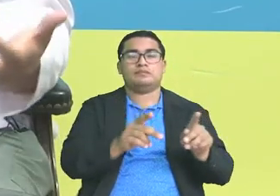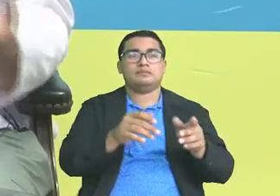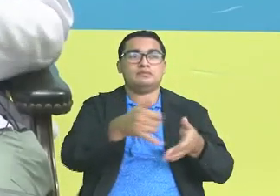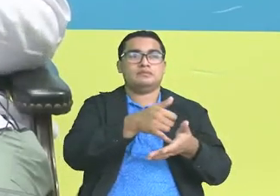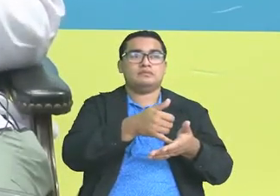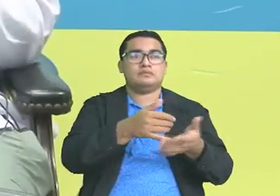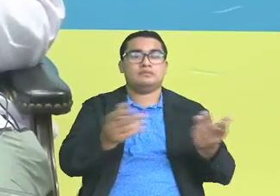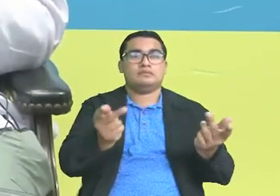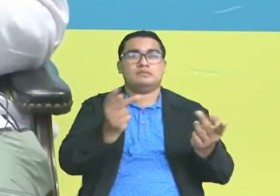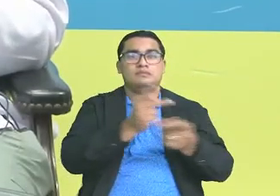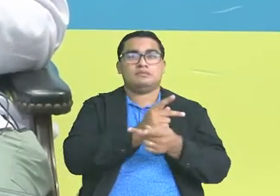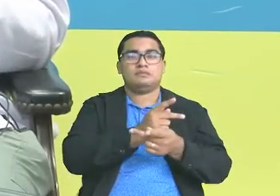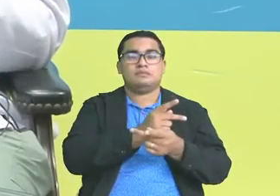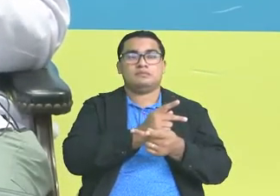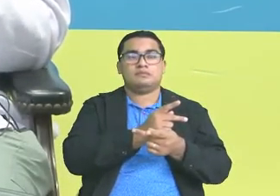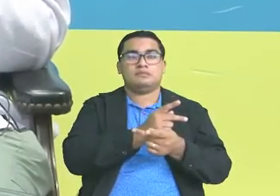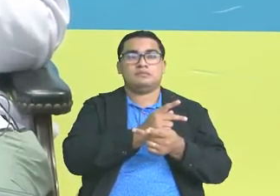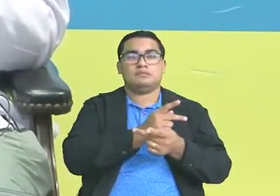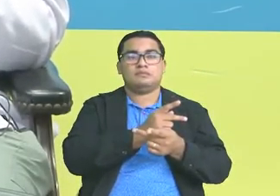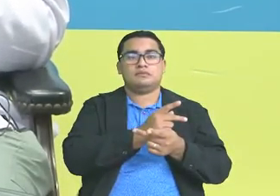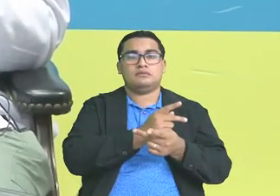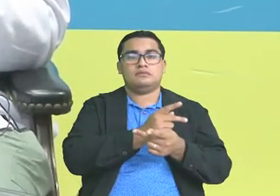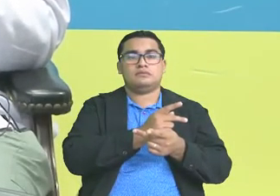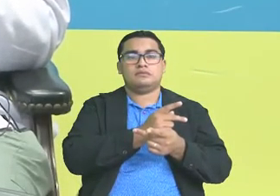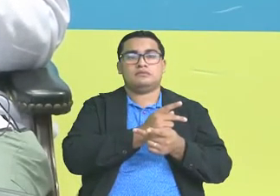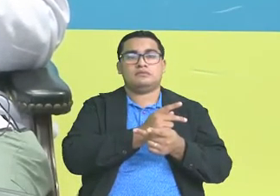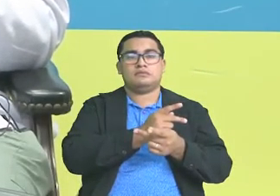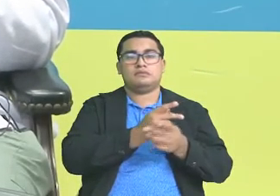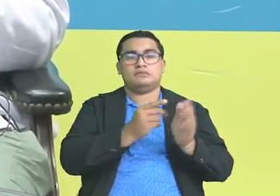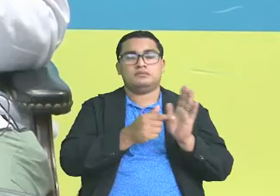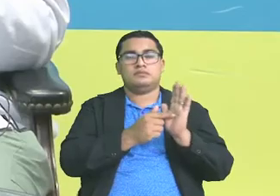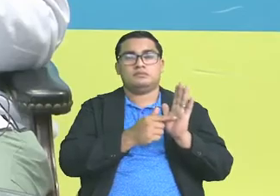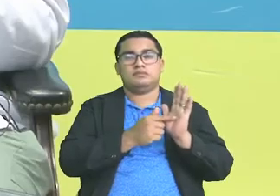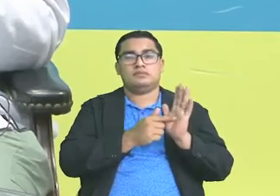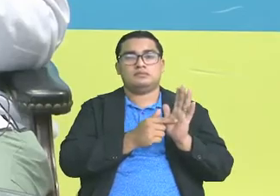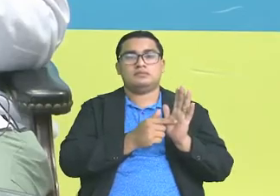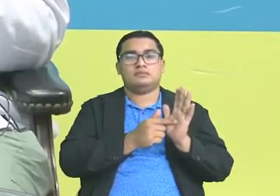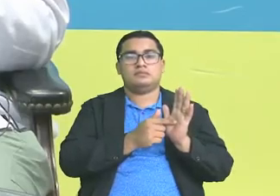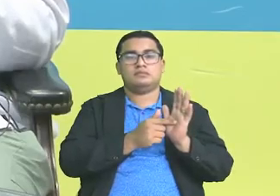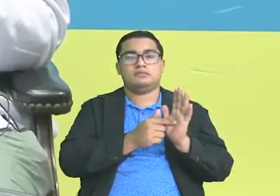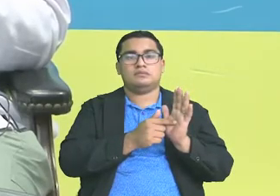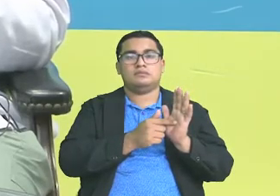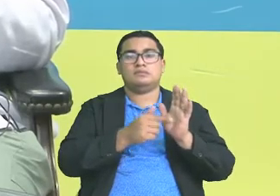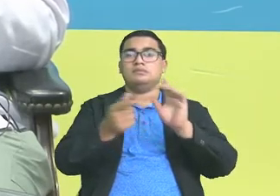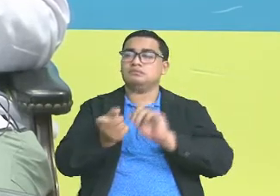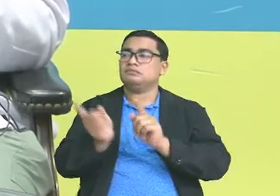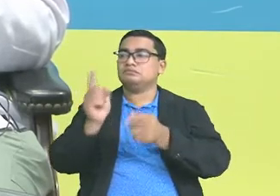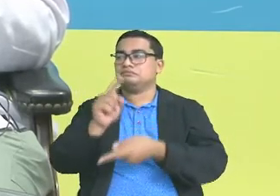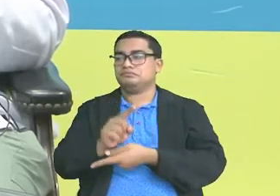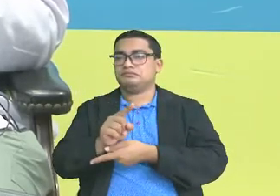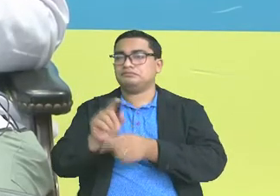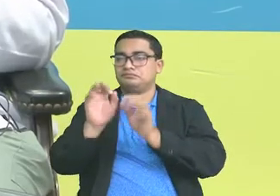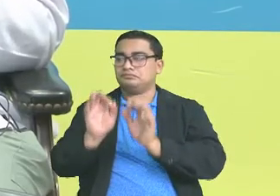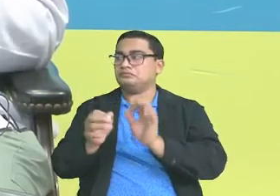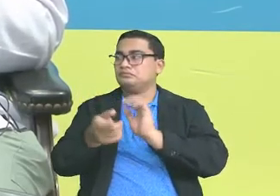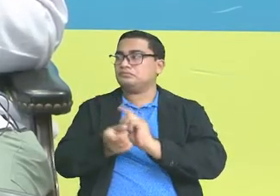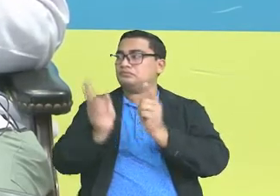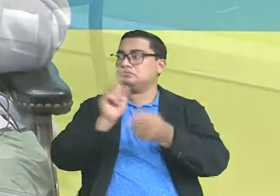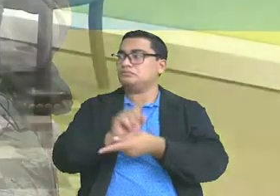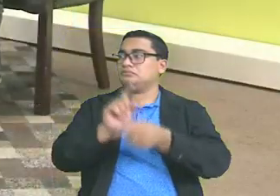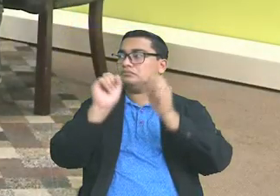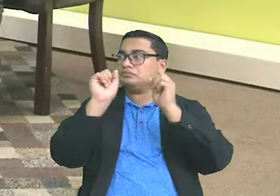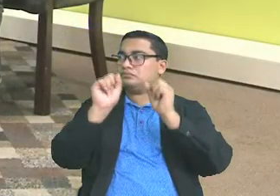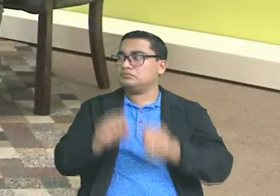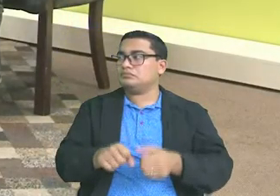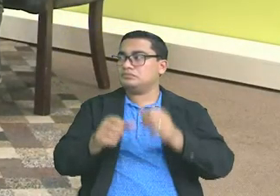tener enfermedad cerebrovascular. Pero vamos a los modificables, es decir, a los que podemos tratar. Y